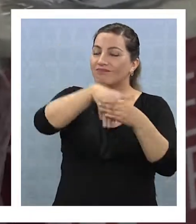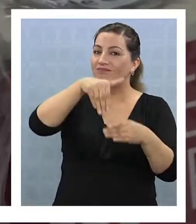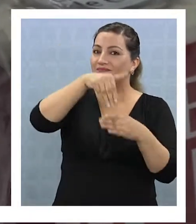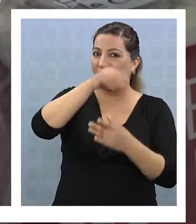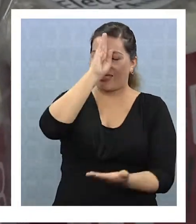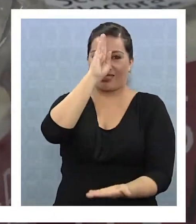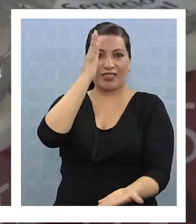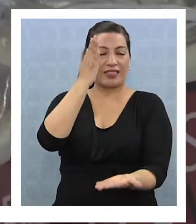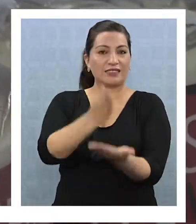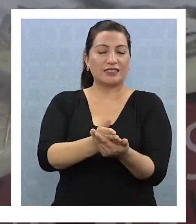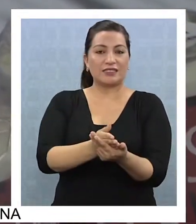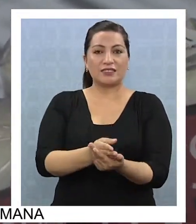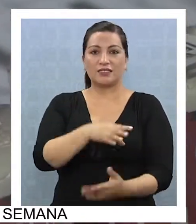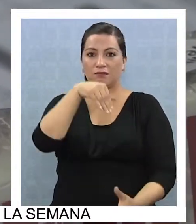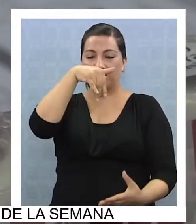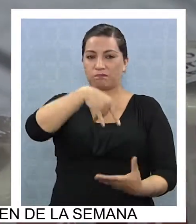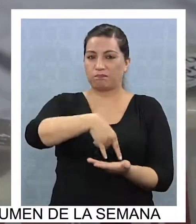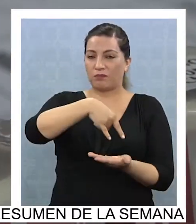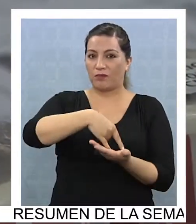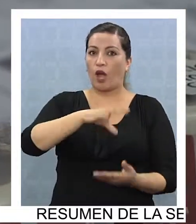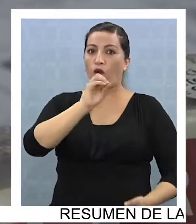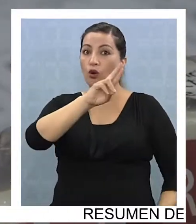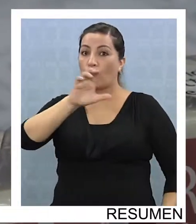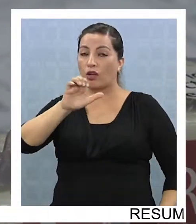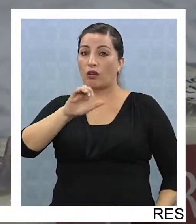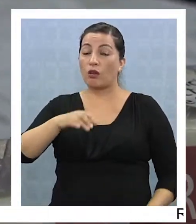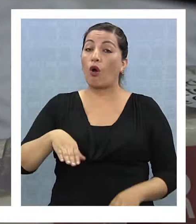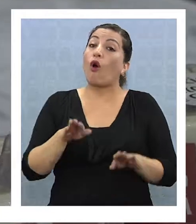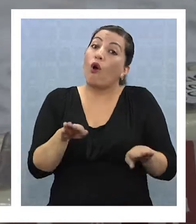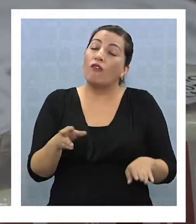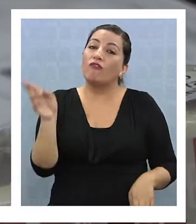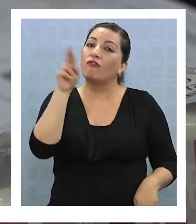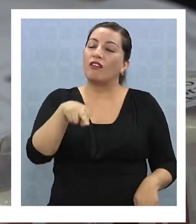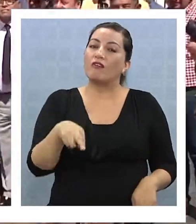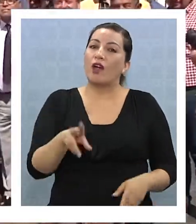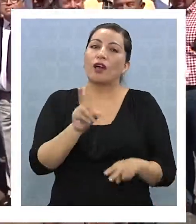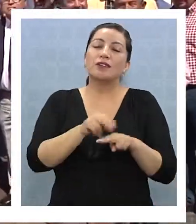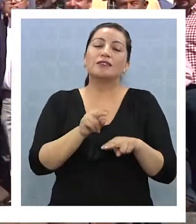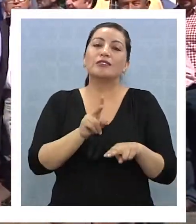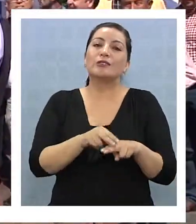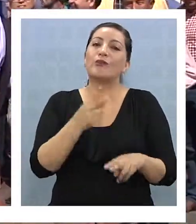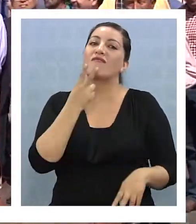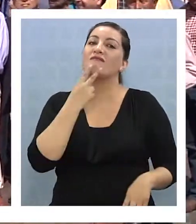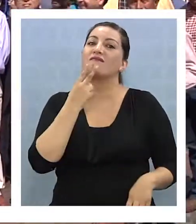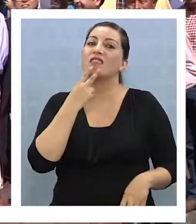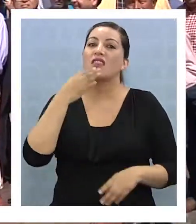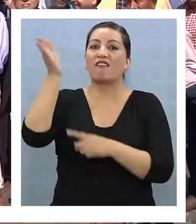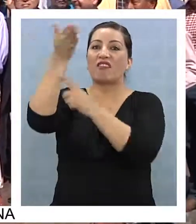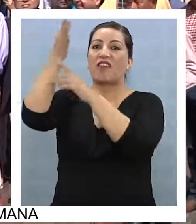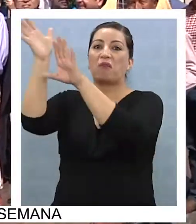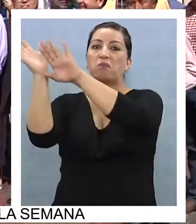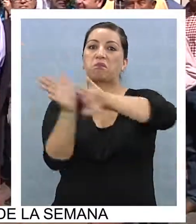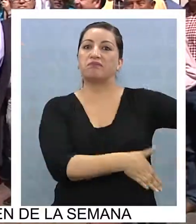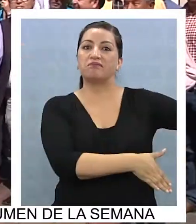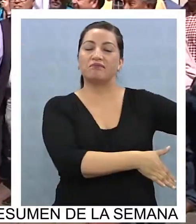candidatos ingresan al Parlamento o al Consejo Regional o vuelven a su antigua vida, exenta de banderas y campañas.